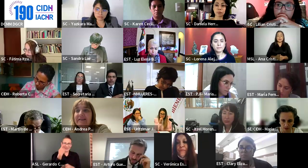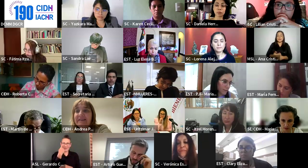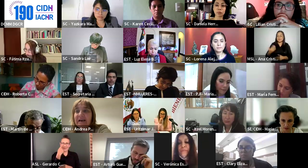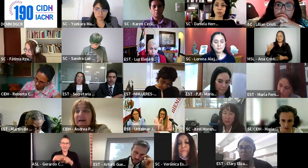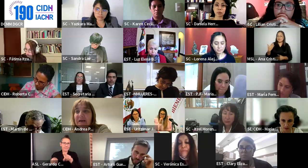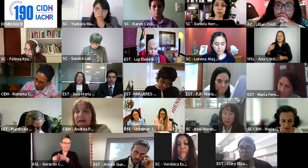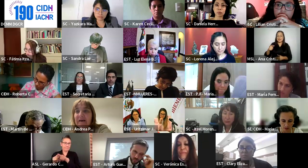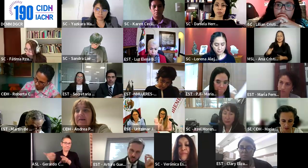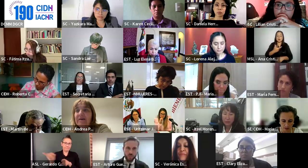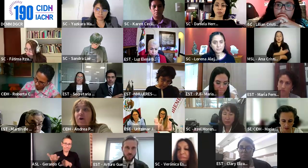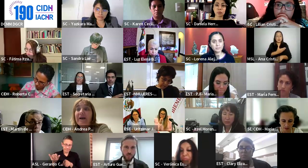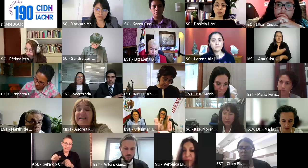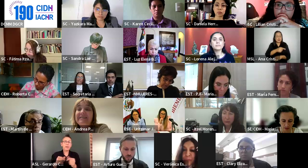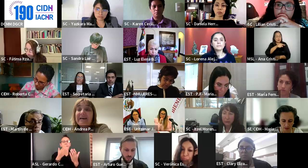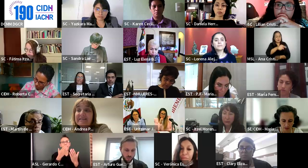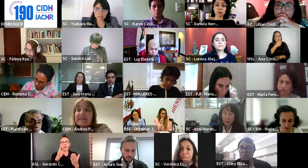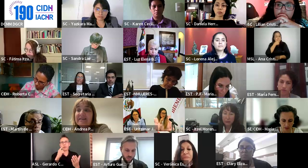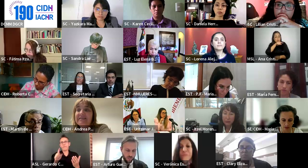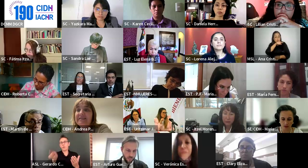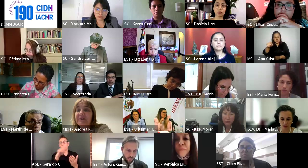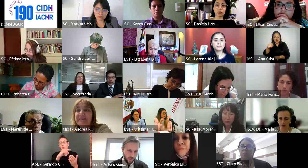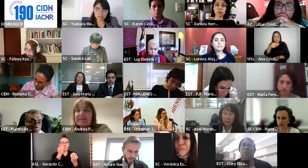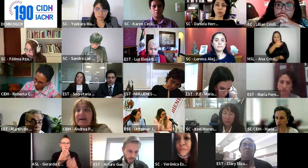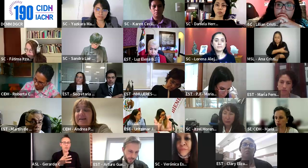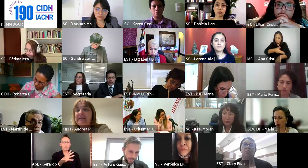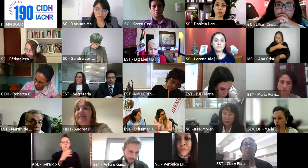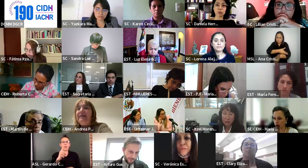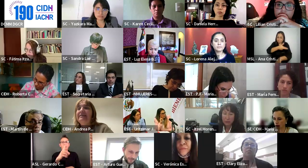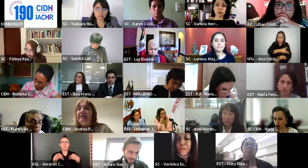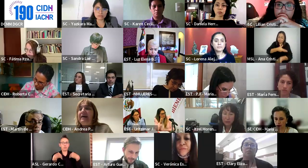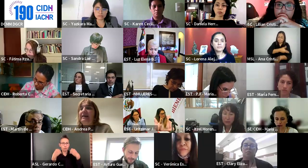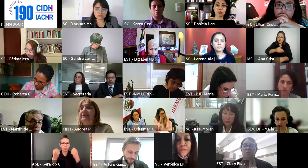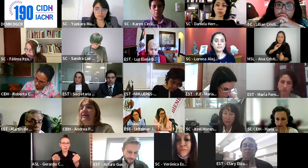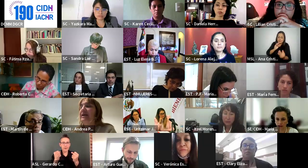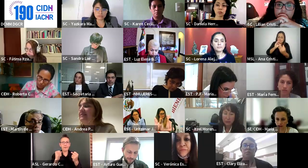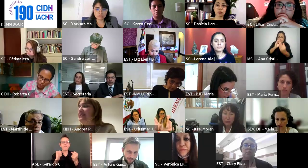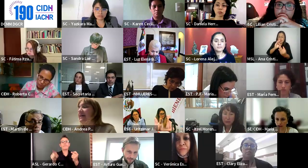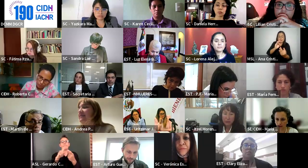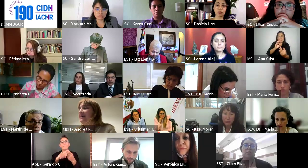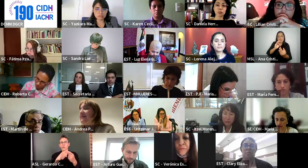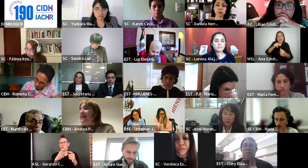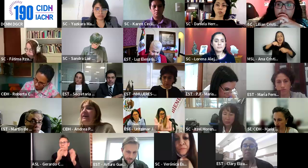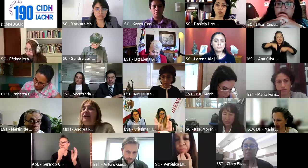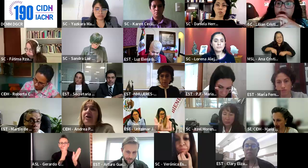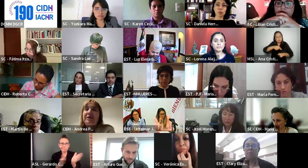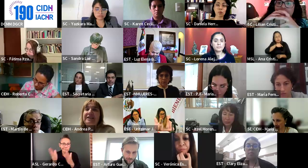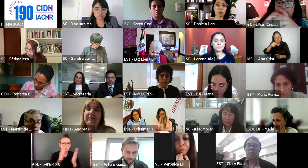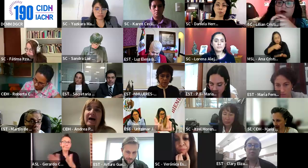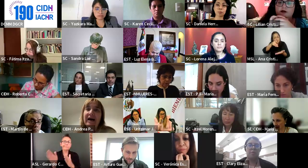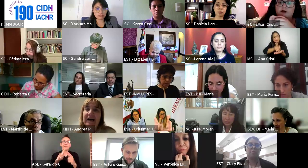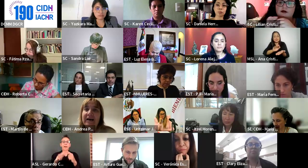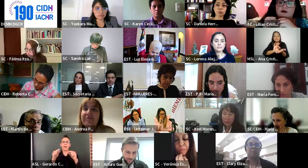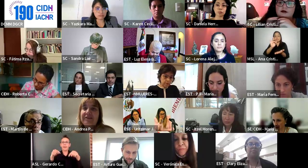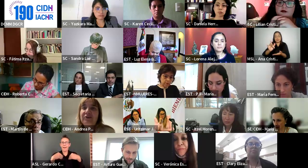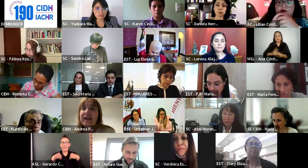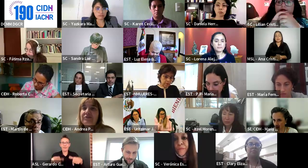la valentía para organizarse y presentar esta audiencia. Lo que me lleva